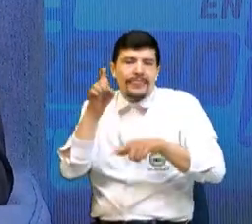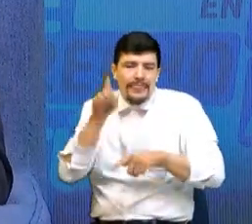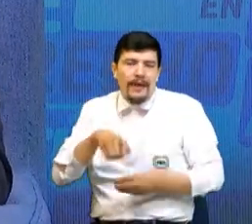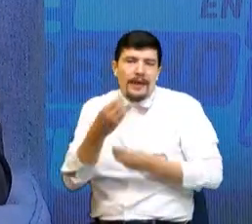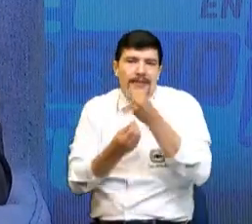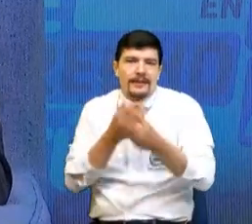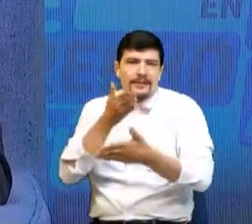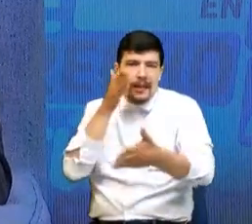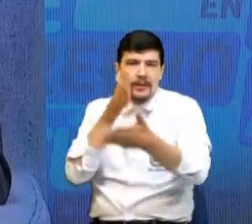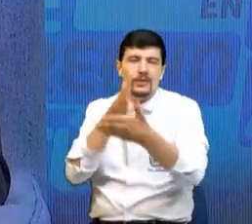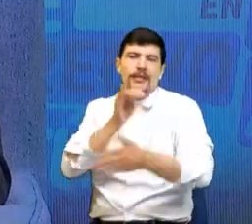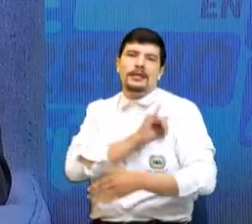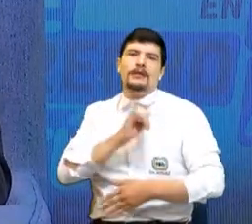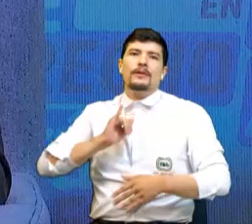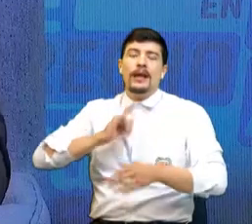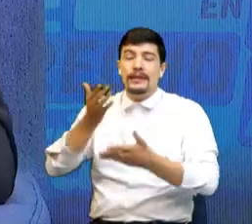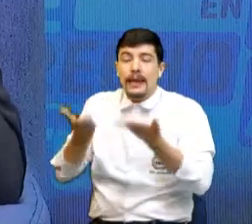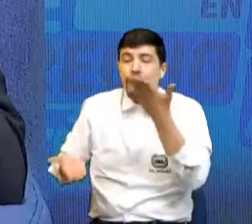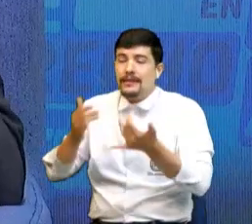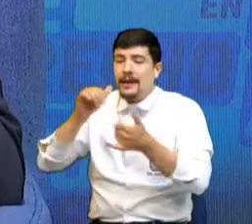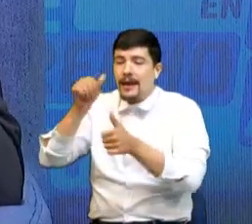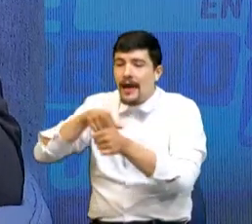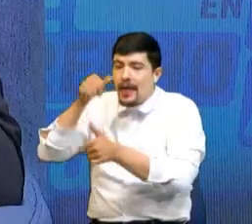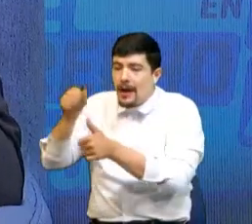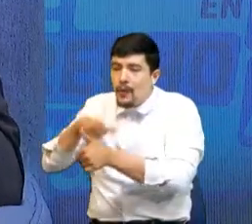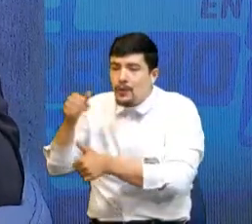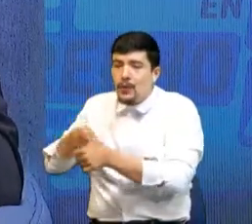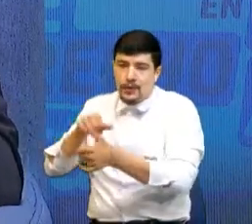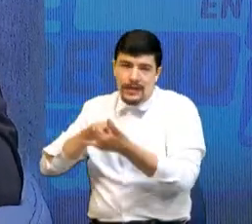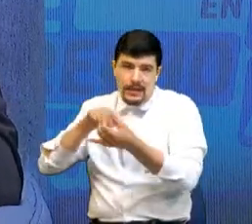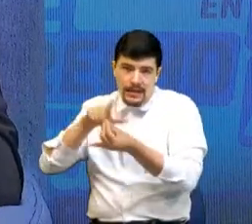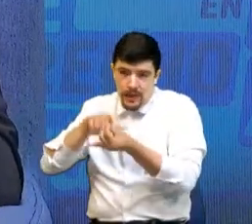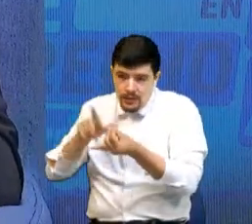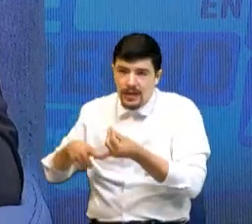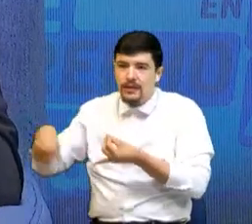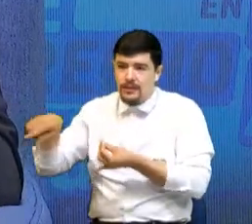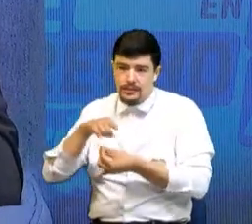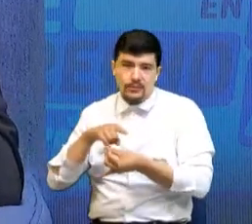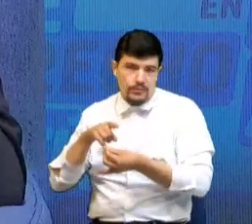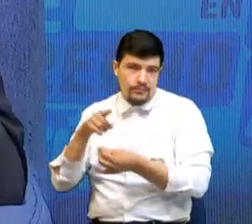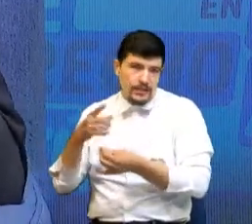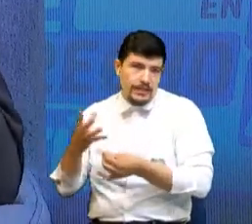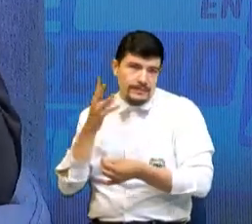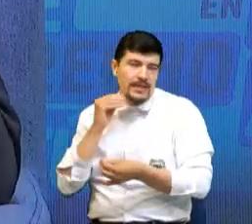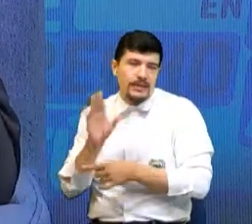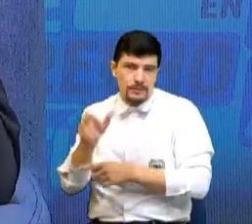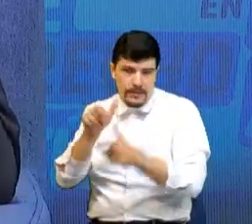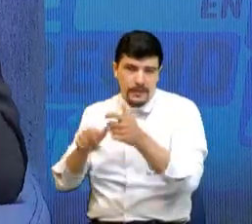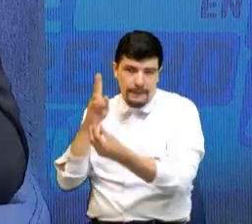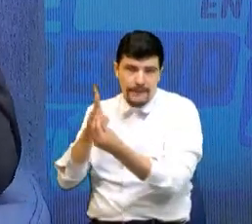individuales de acuerdo a cada uno de los casos propios de lo que vivió cada una de estas personas.